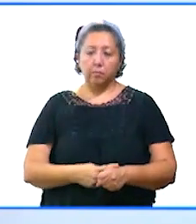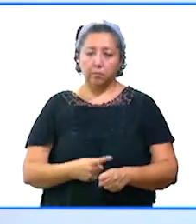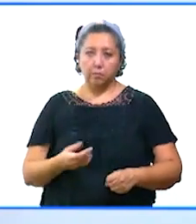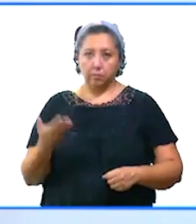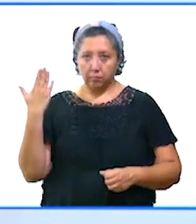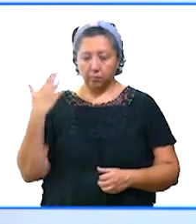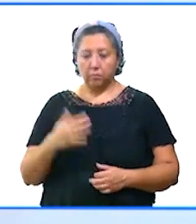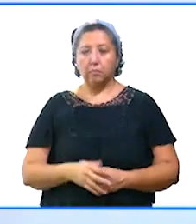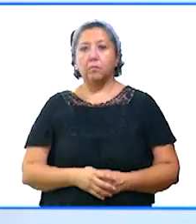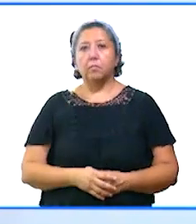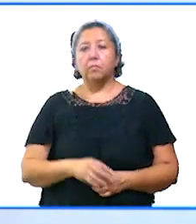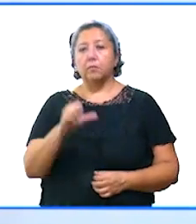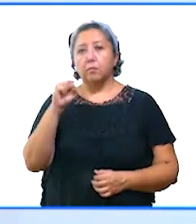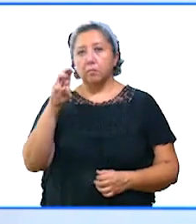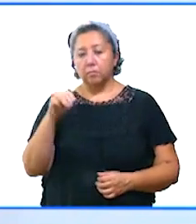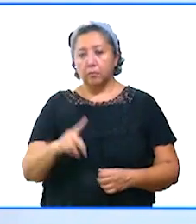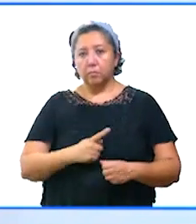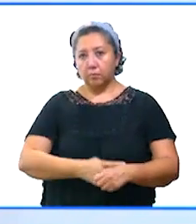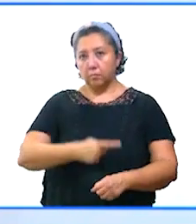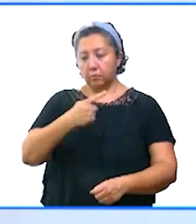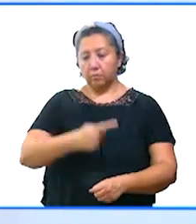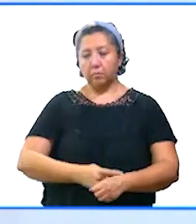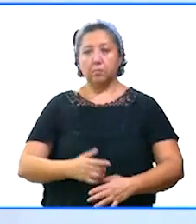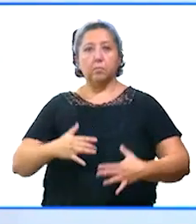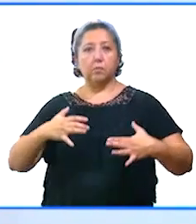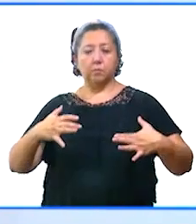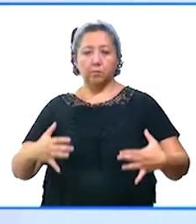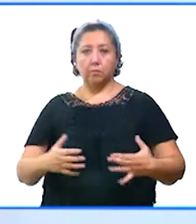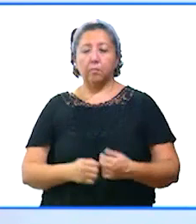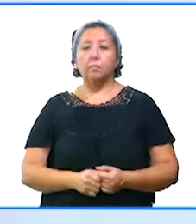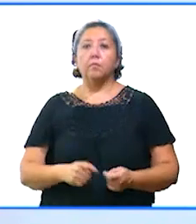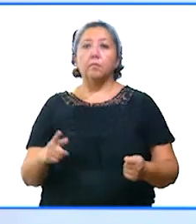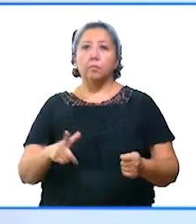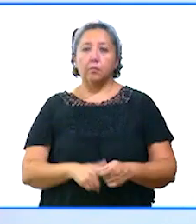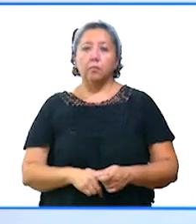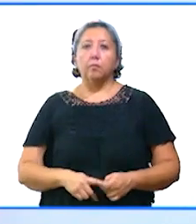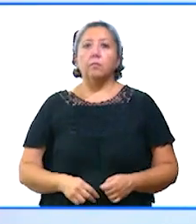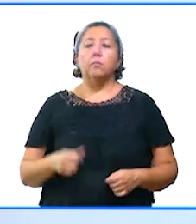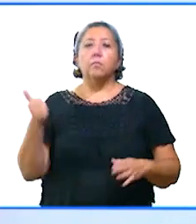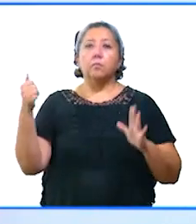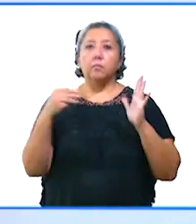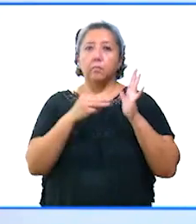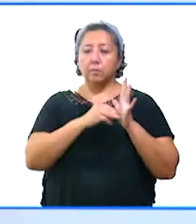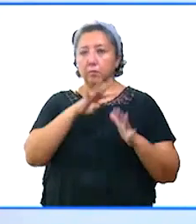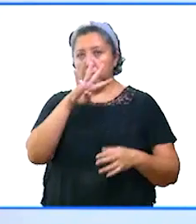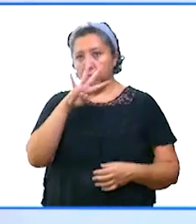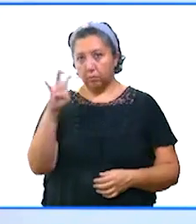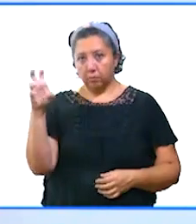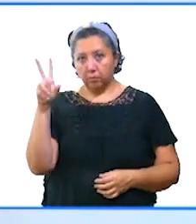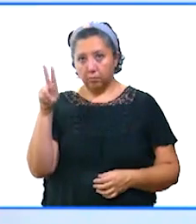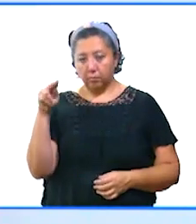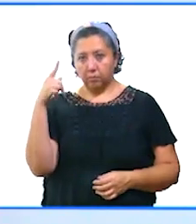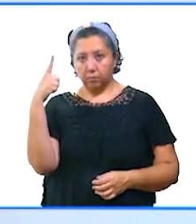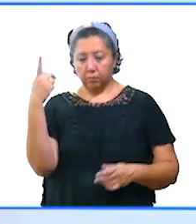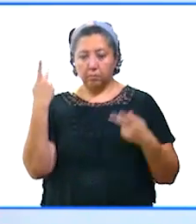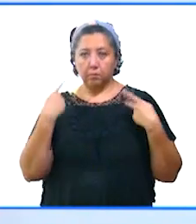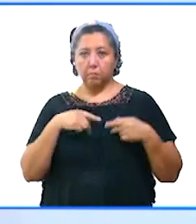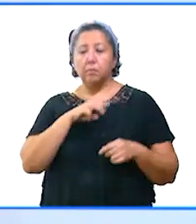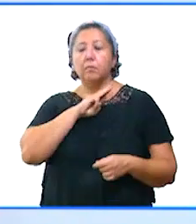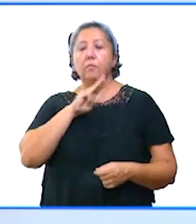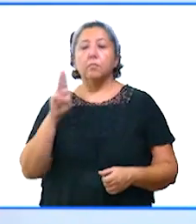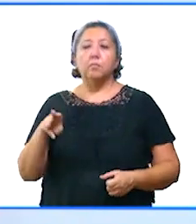principales enfermedades asma, hipertensión y obesidad. En total, son 6.481 las